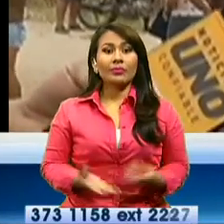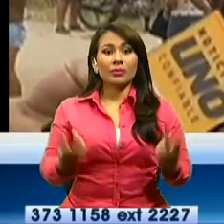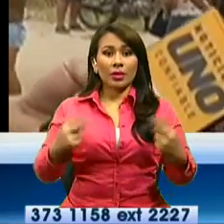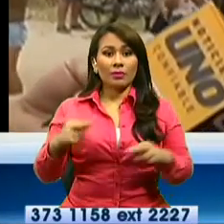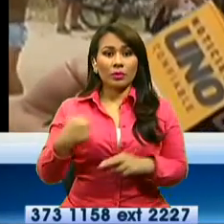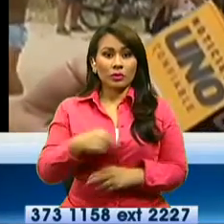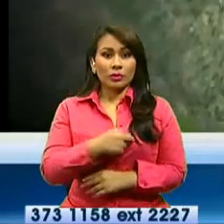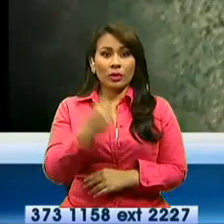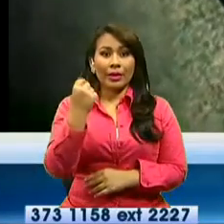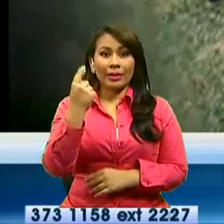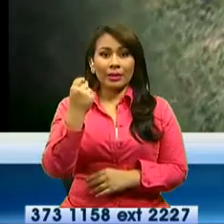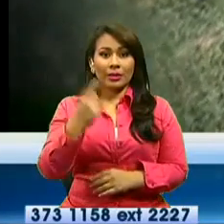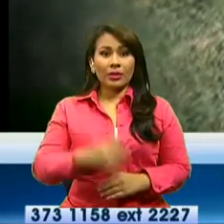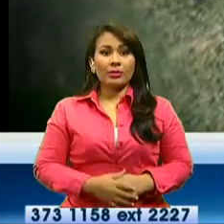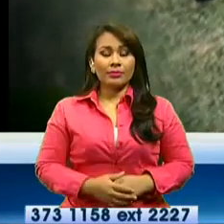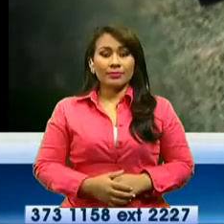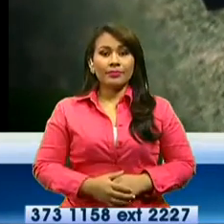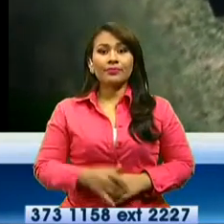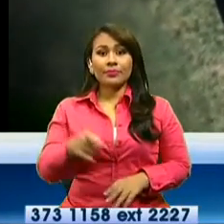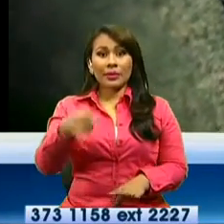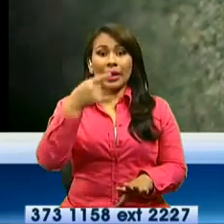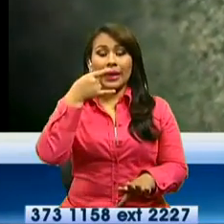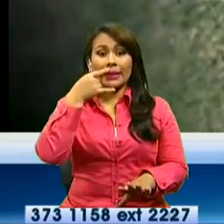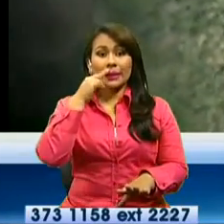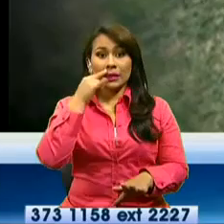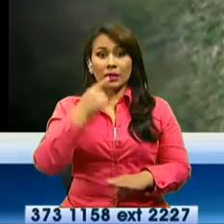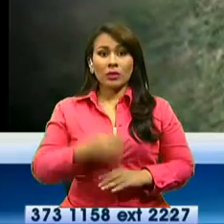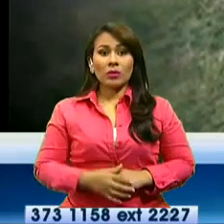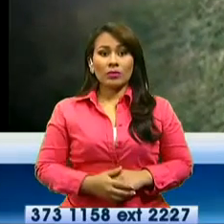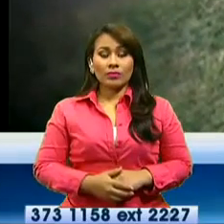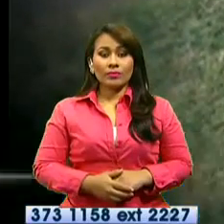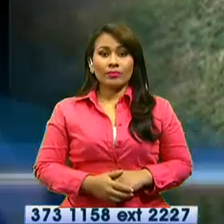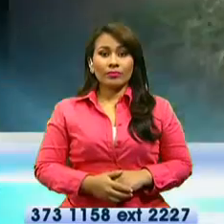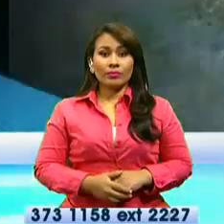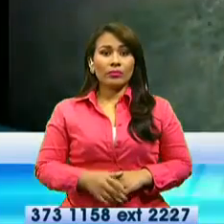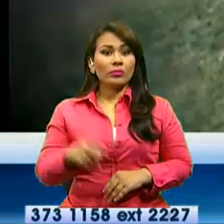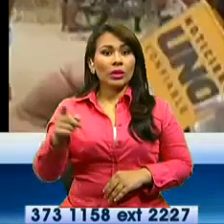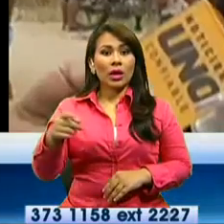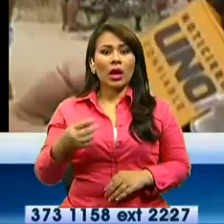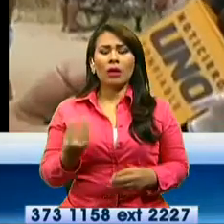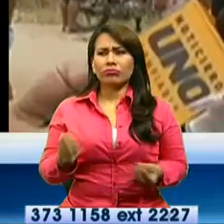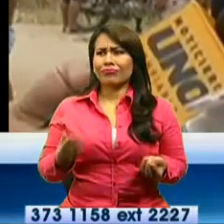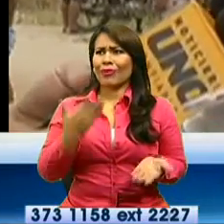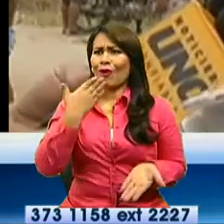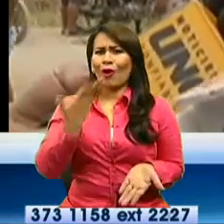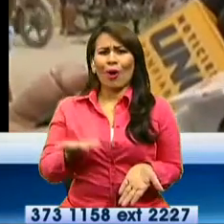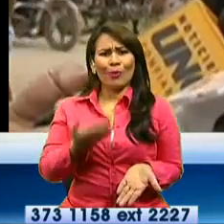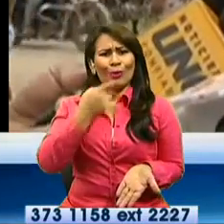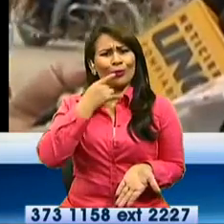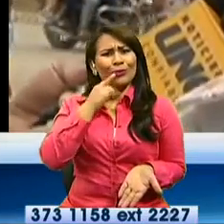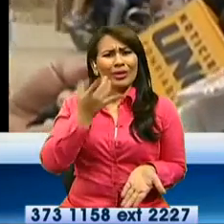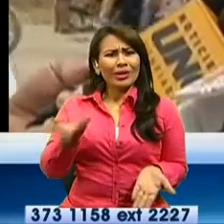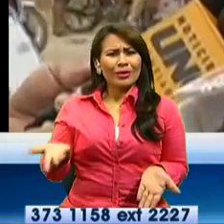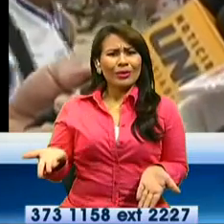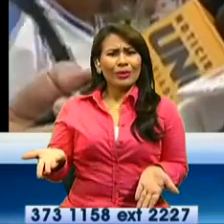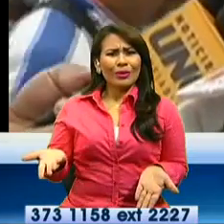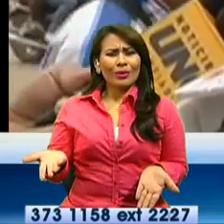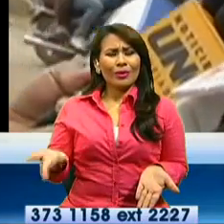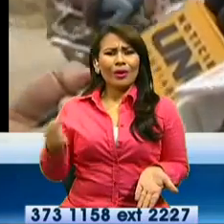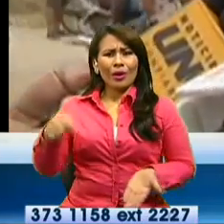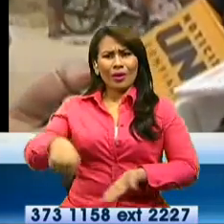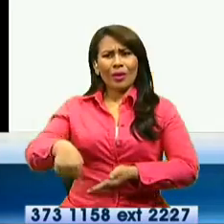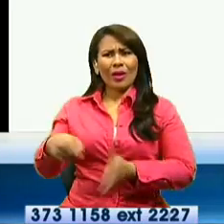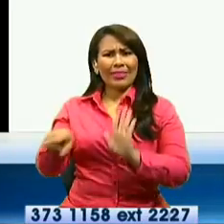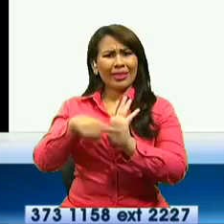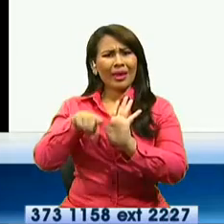que el niño prácticamente no hacía mal a nadie ni estaba en ninguna situación